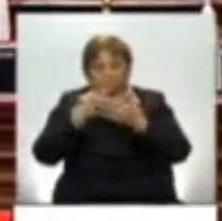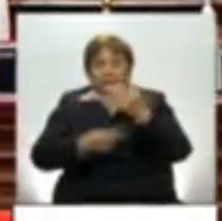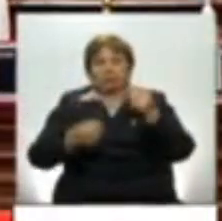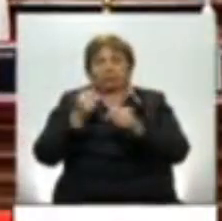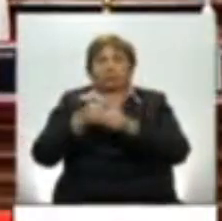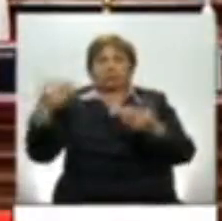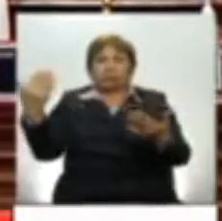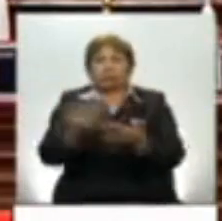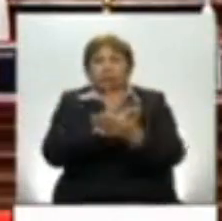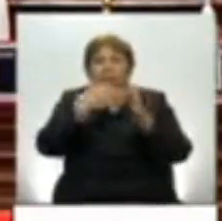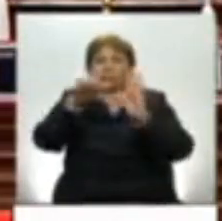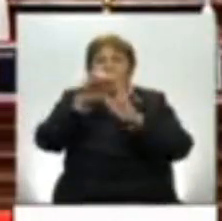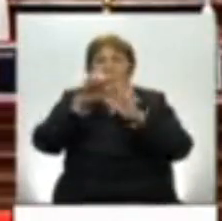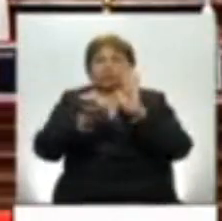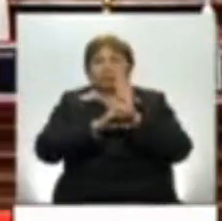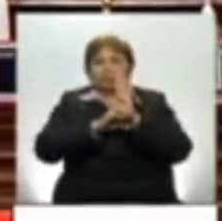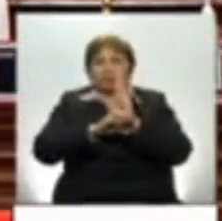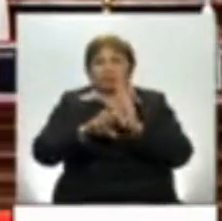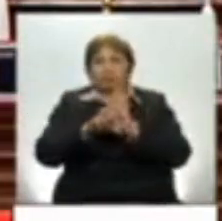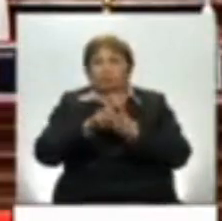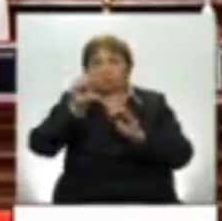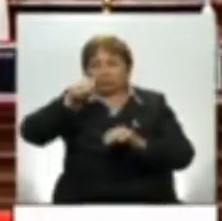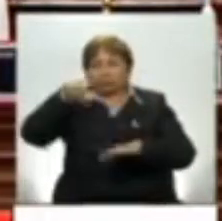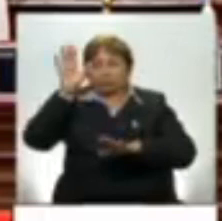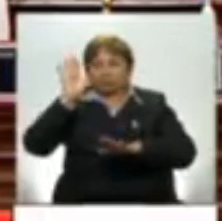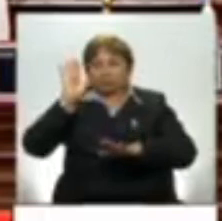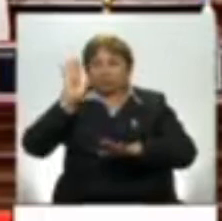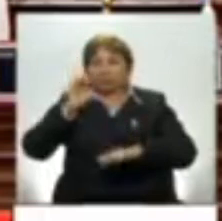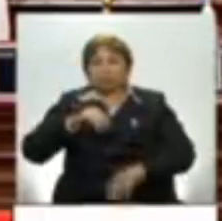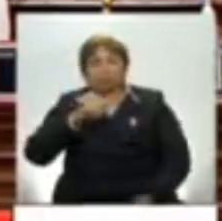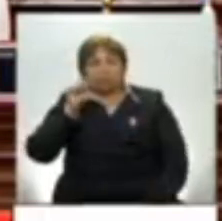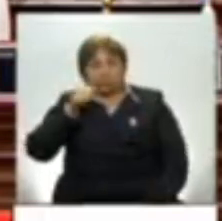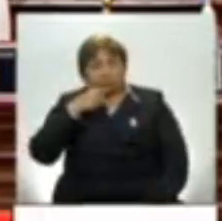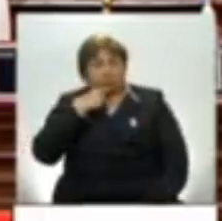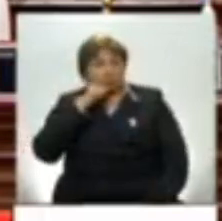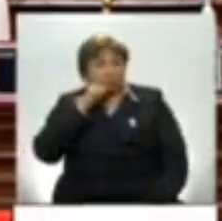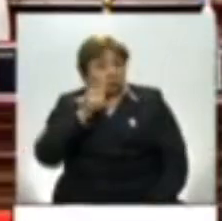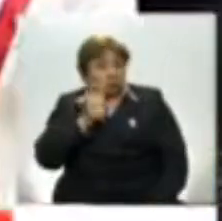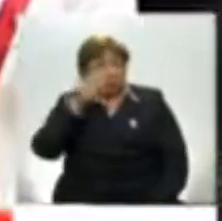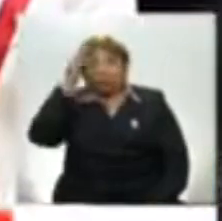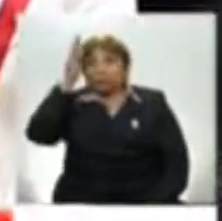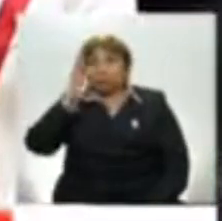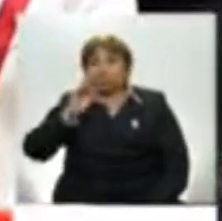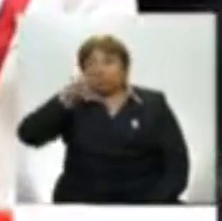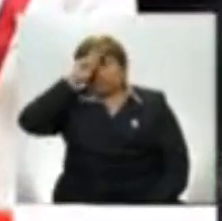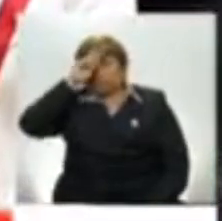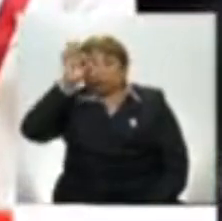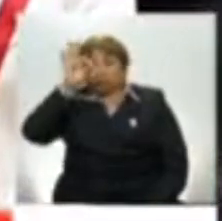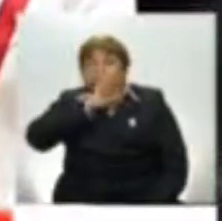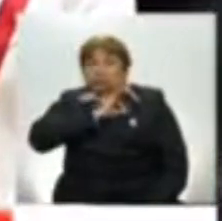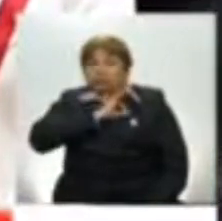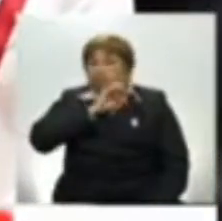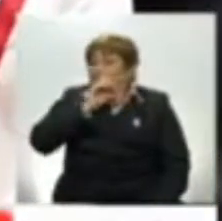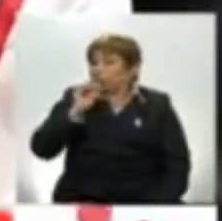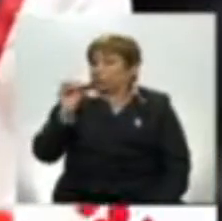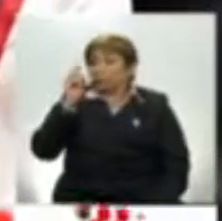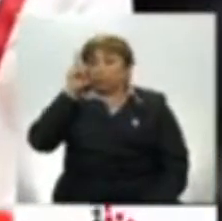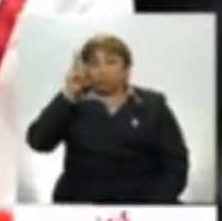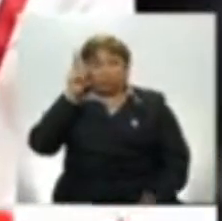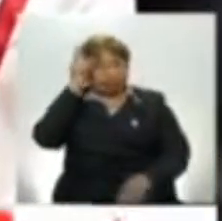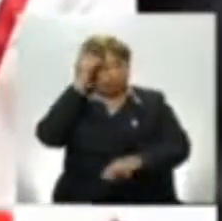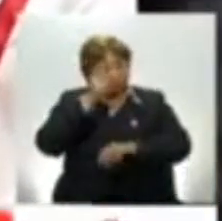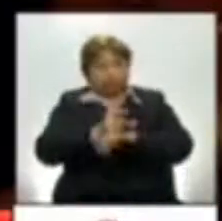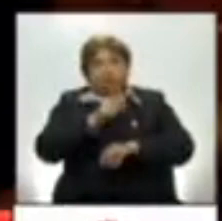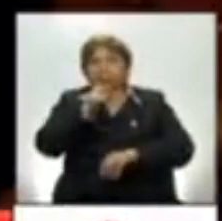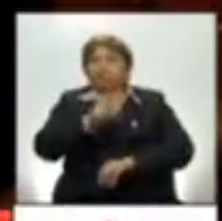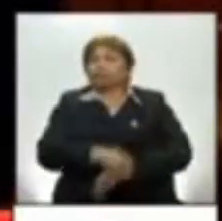nueva constitución, sí, juro. Si así lo hace, que Dios y la patria lo premien, sino que él y la nación